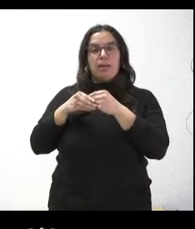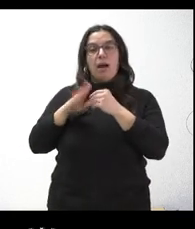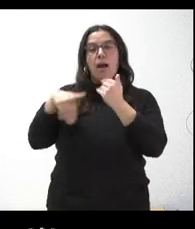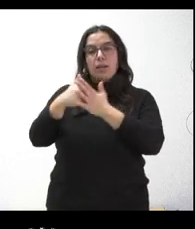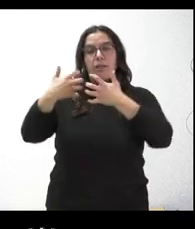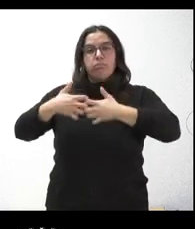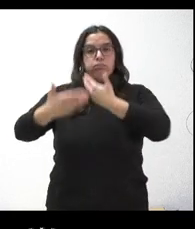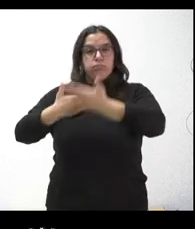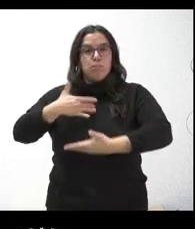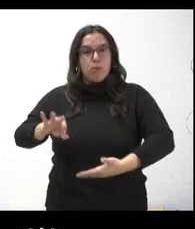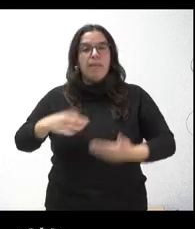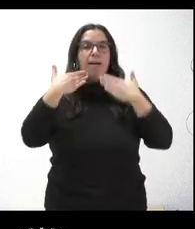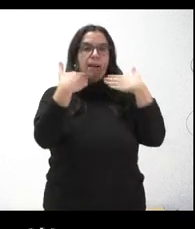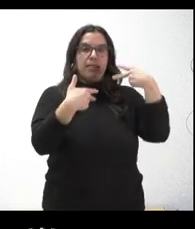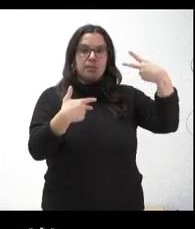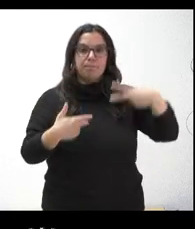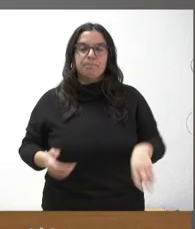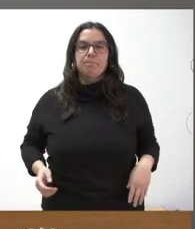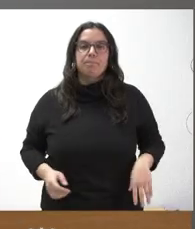la actividad Muchas